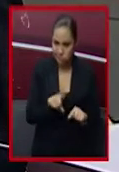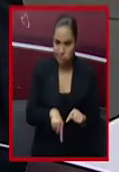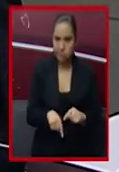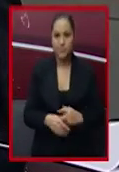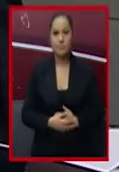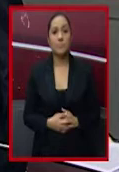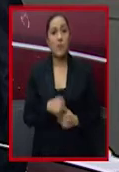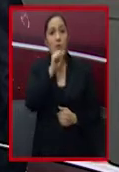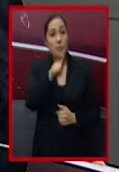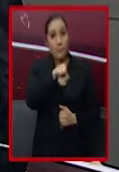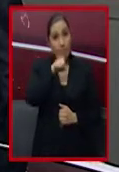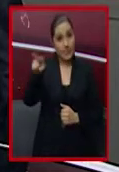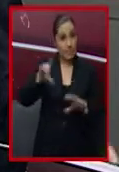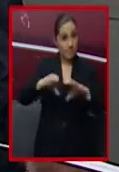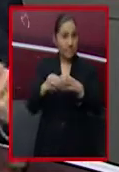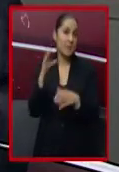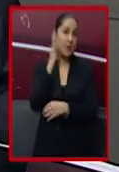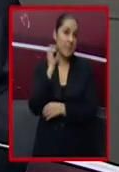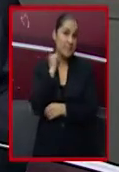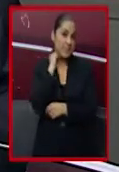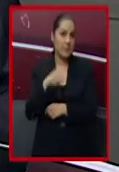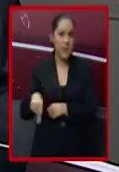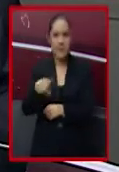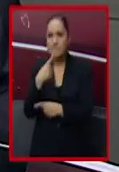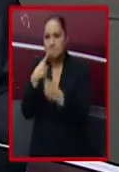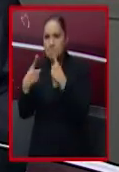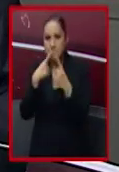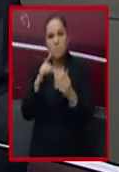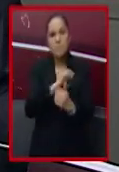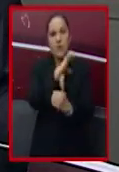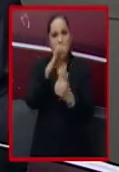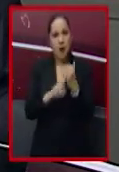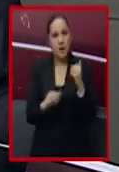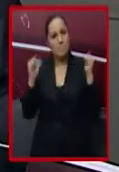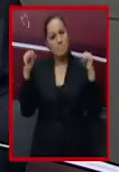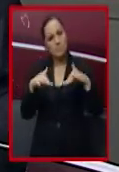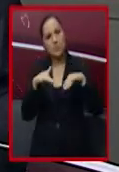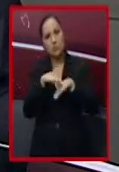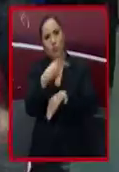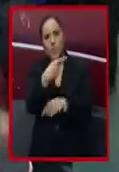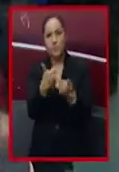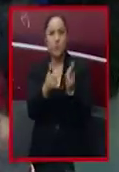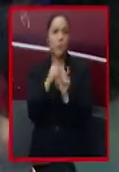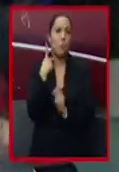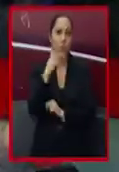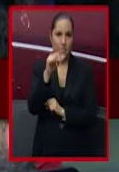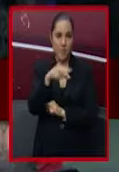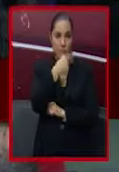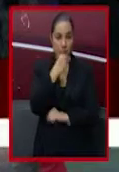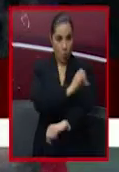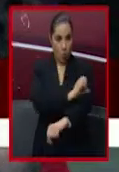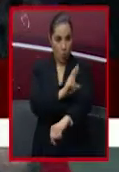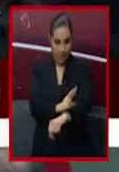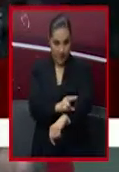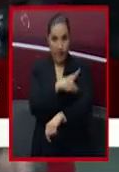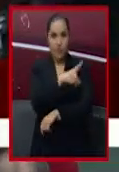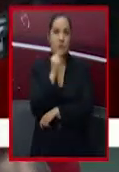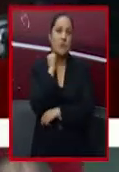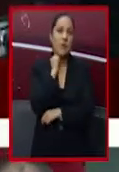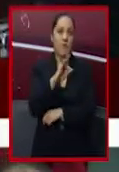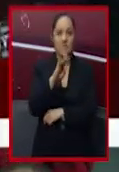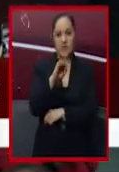También ahí en el Senado de la República concluyeron los trabajos de la reunión plenaria del Grupo Parlamentario del PAN. Su coordinador parlamentario, el senador Fernando Herrera